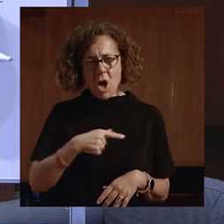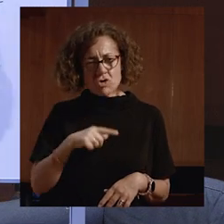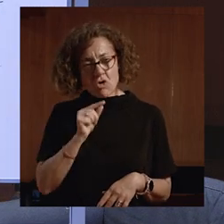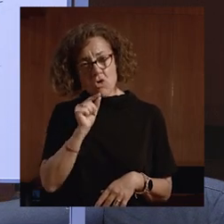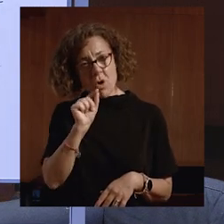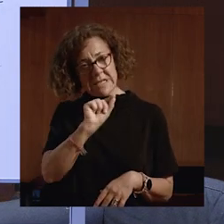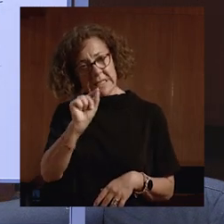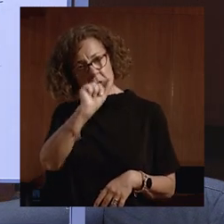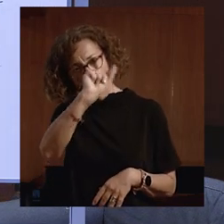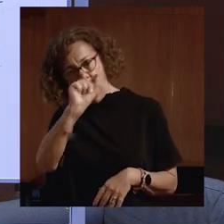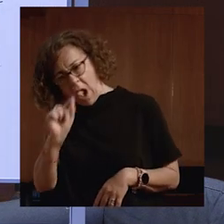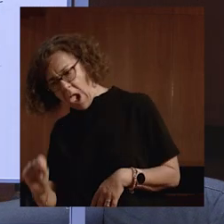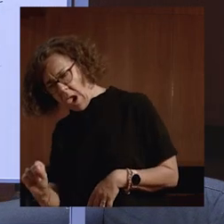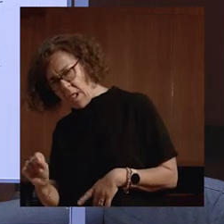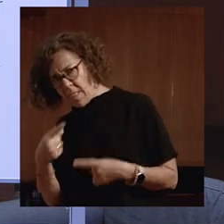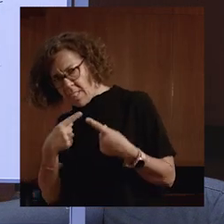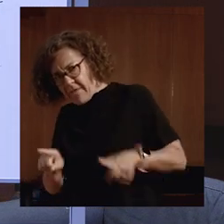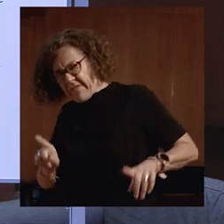forma extracotidiana.